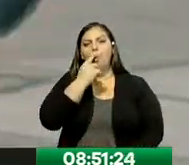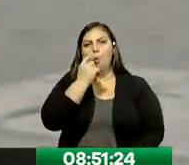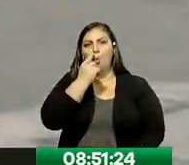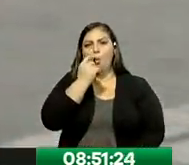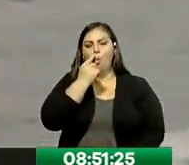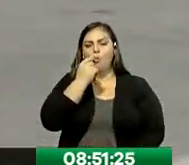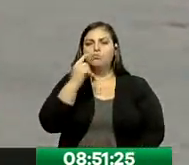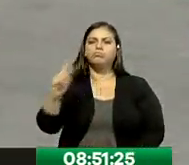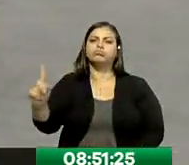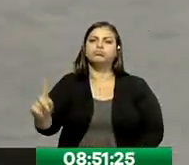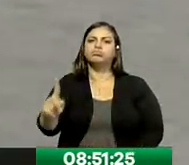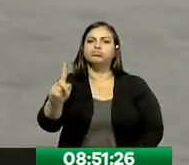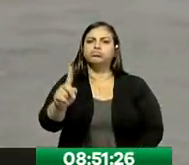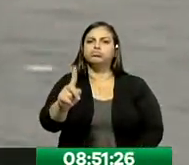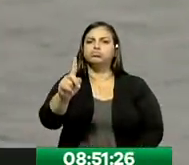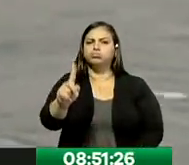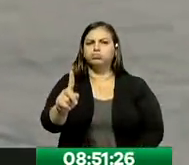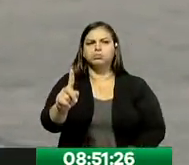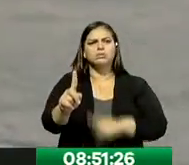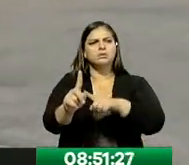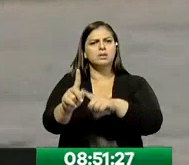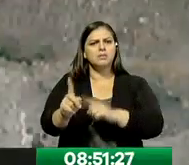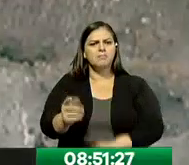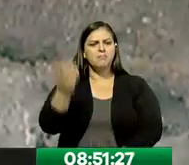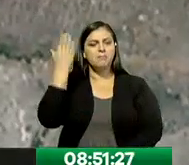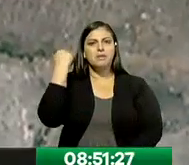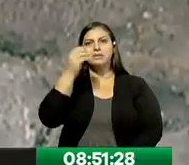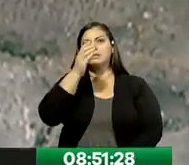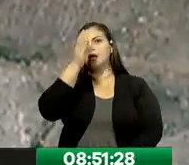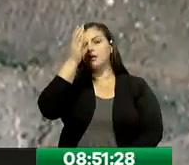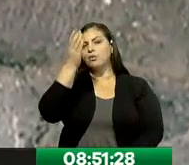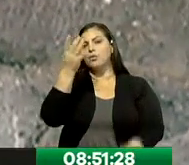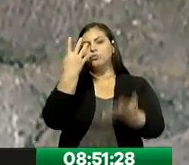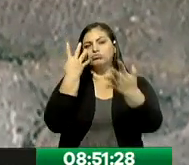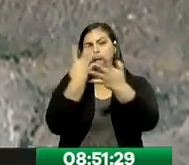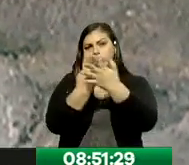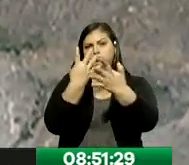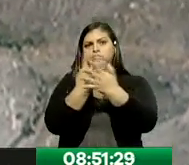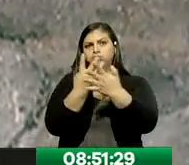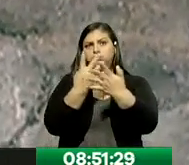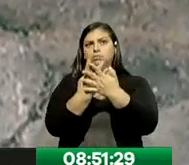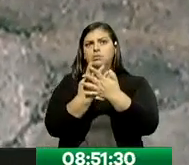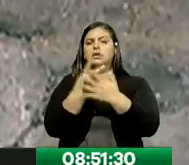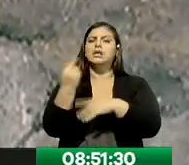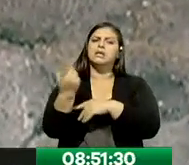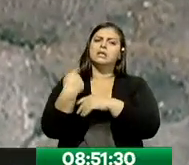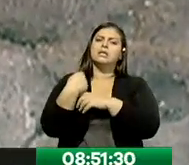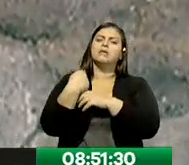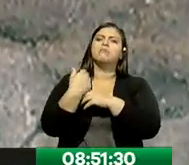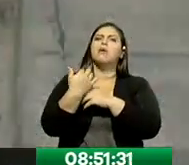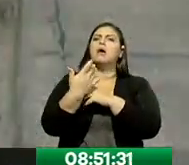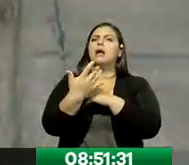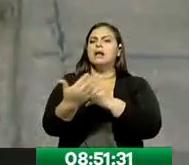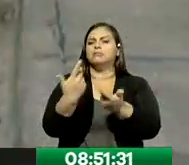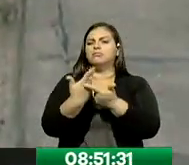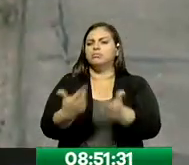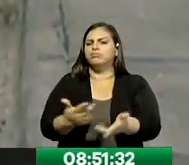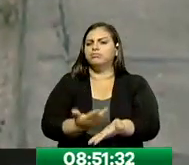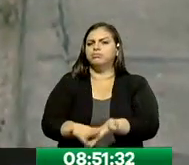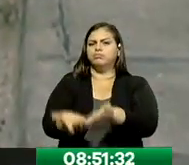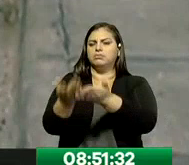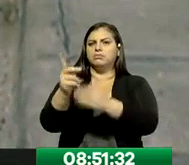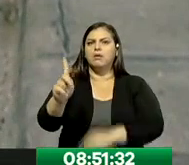anterioridad habría salido del centro de rehabilitación de varones. Para elementos de la DINASEP, un ajuste de cuentas es